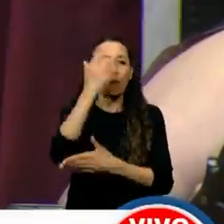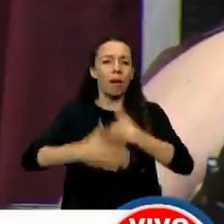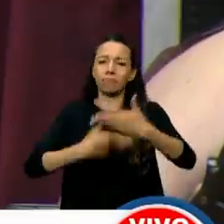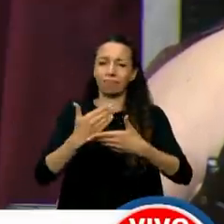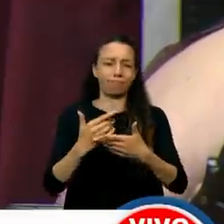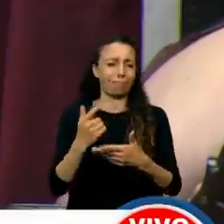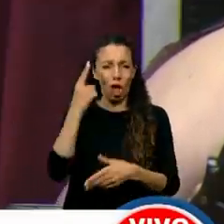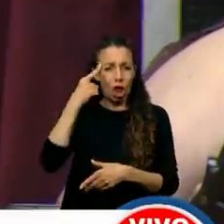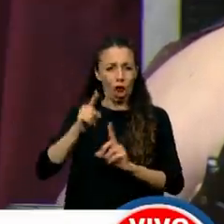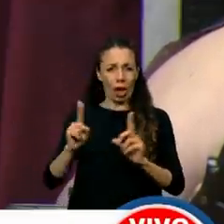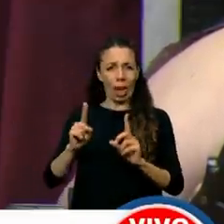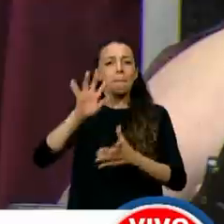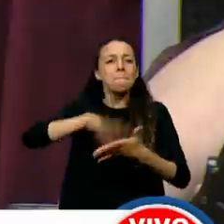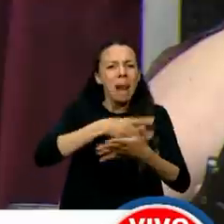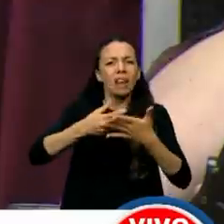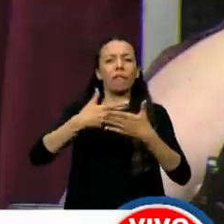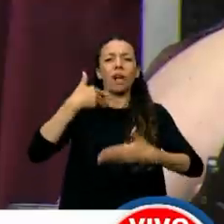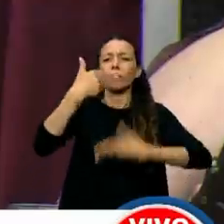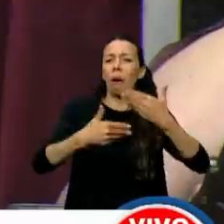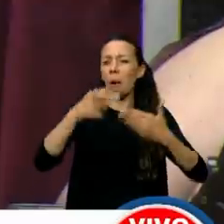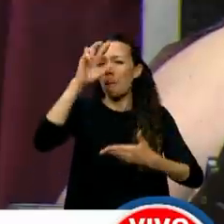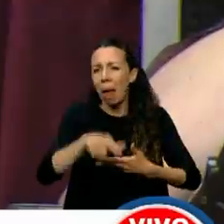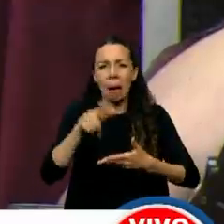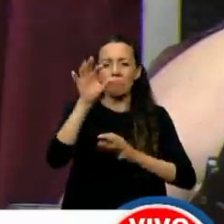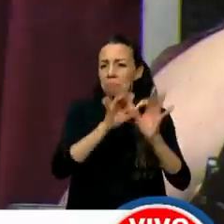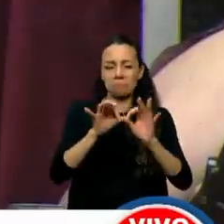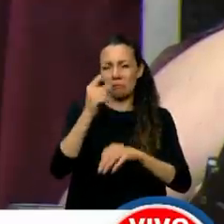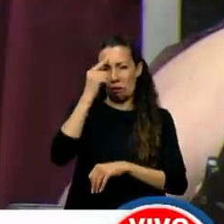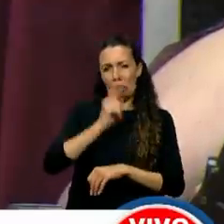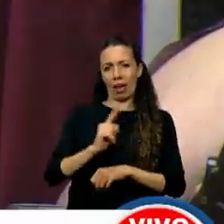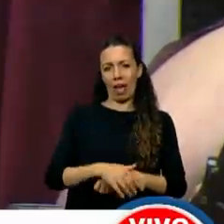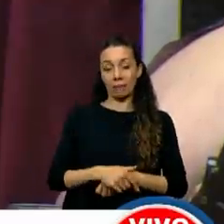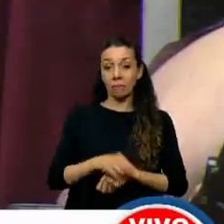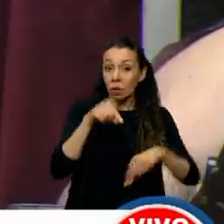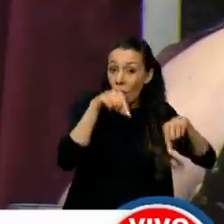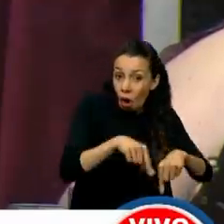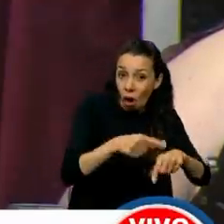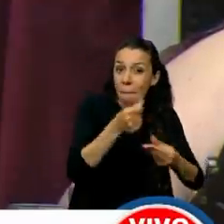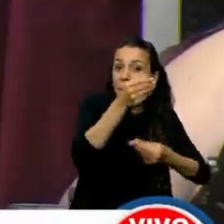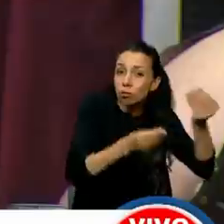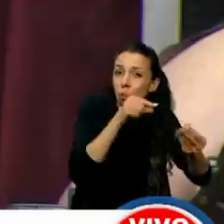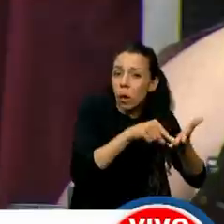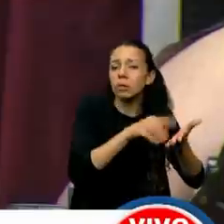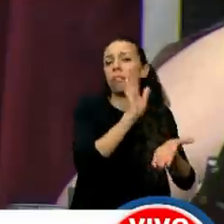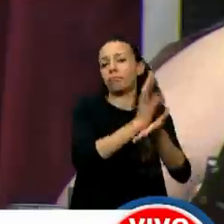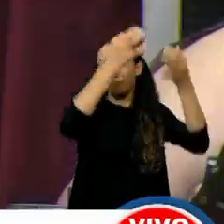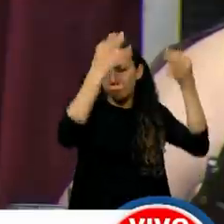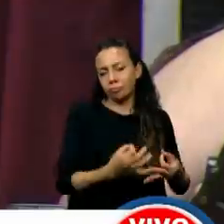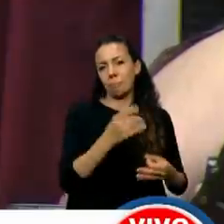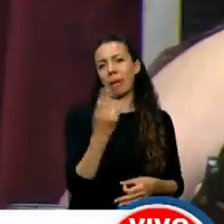presupuesto que estamos debatiendo hoy es una mentira el kirchnerismo